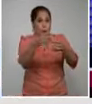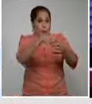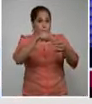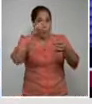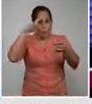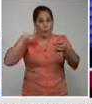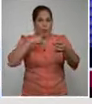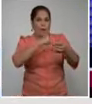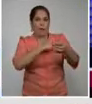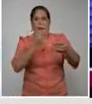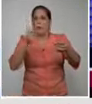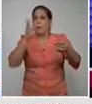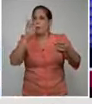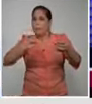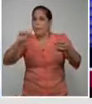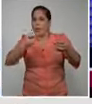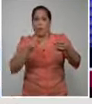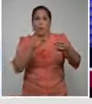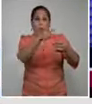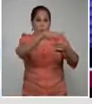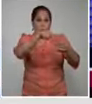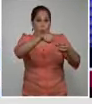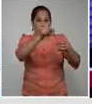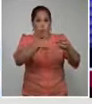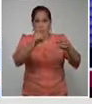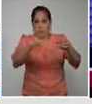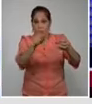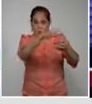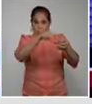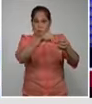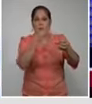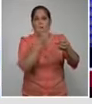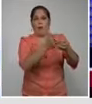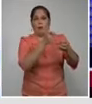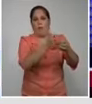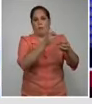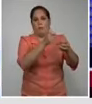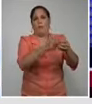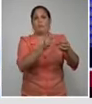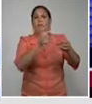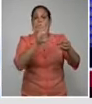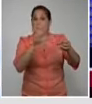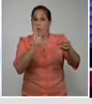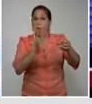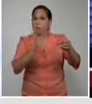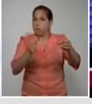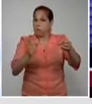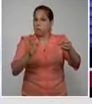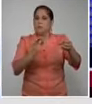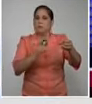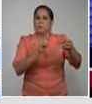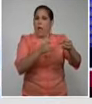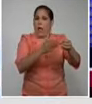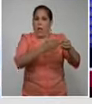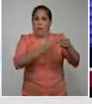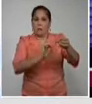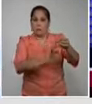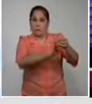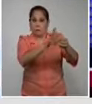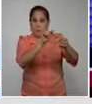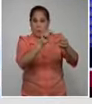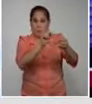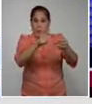industria biofarmacéutica cubana, que también han participado en el desarrollo de los 5 candidatos vacunales anti-COVID-19